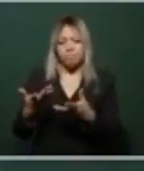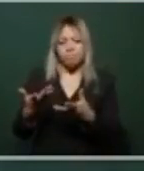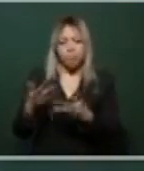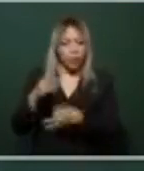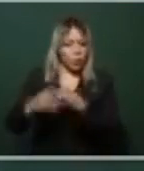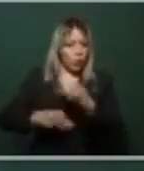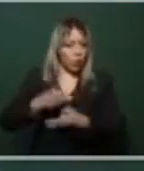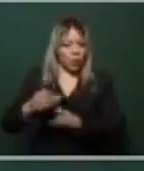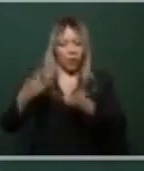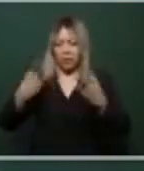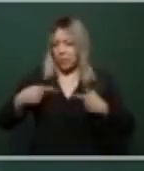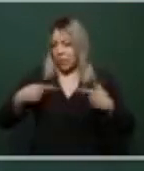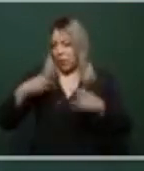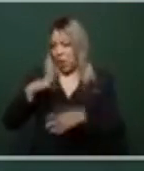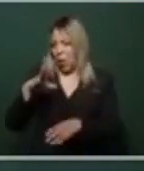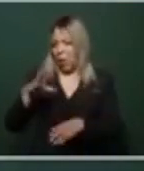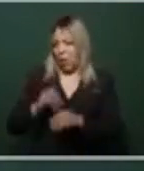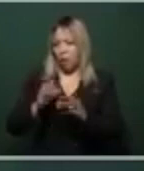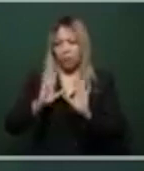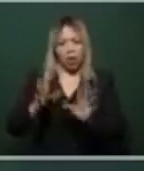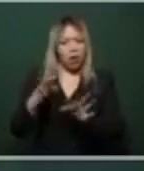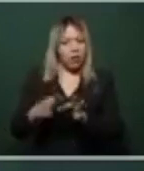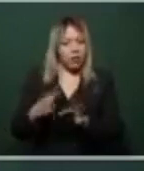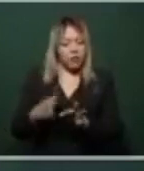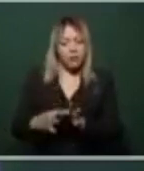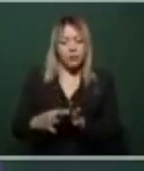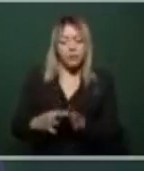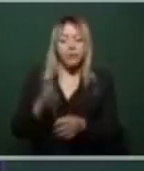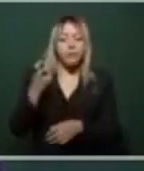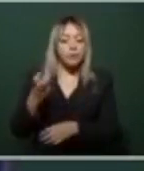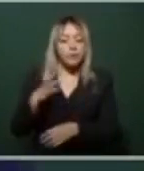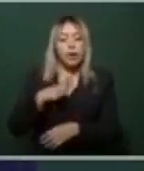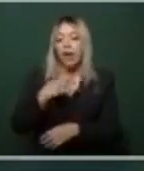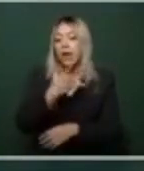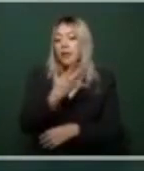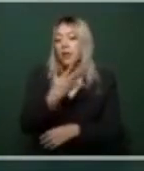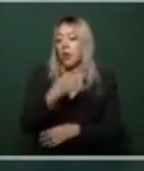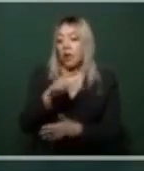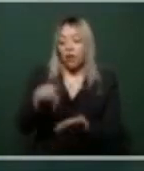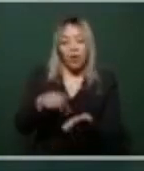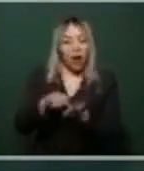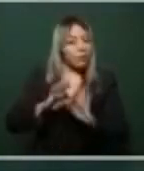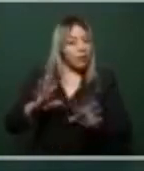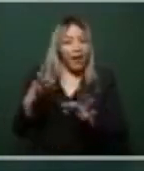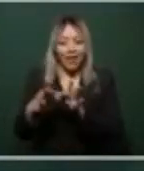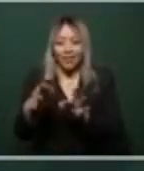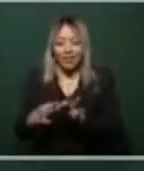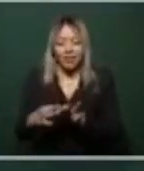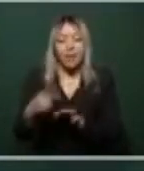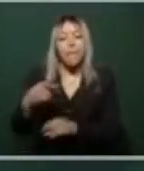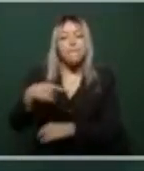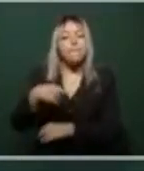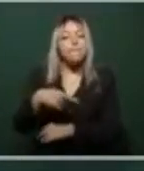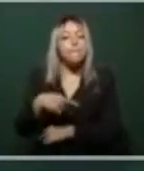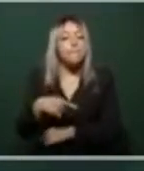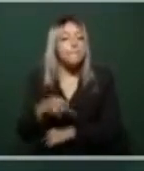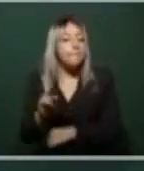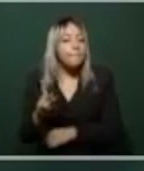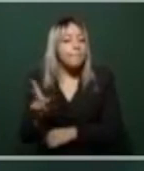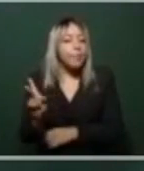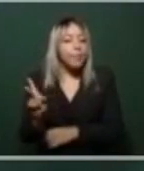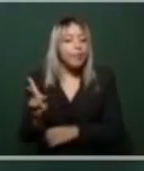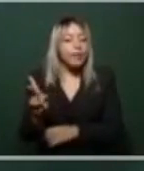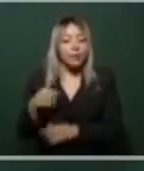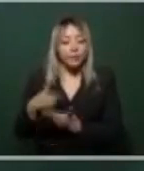con todos los elementos. Entonces, tenemos 50 así, pero